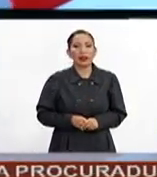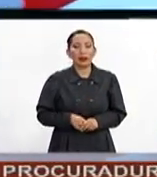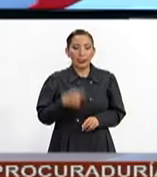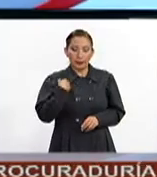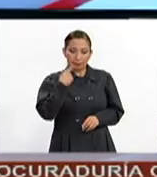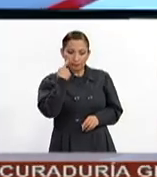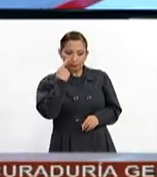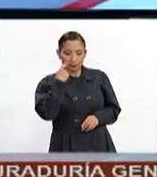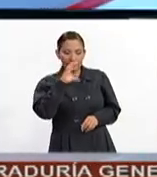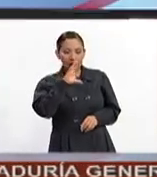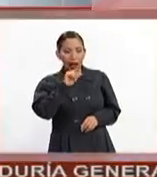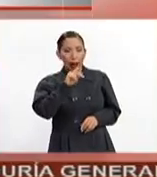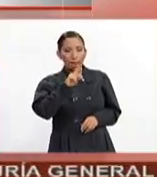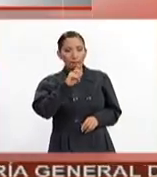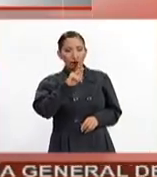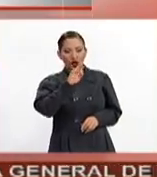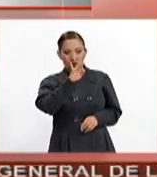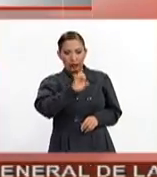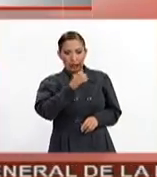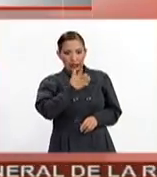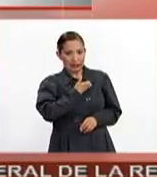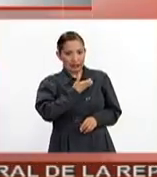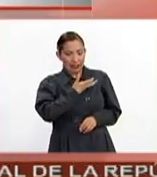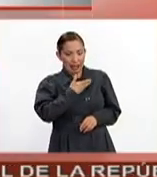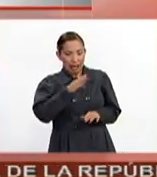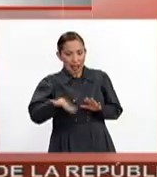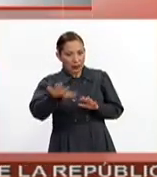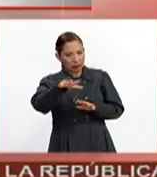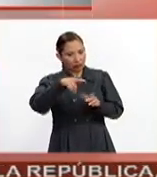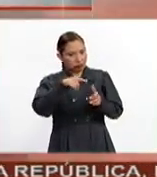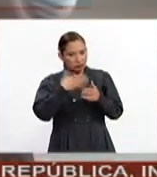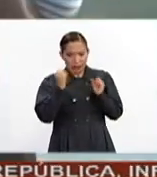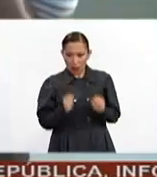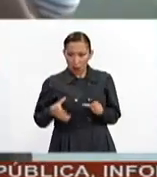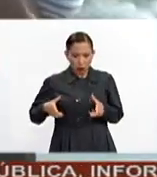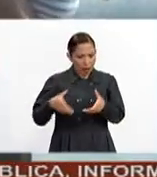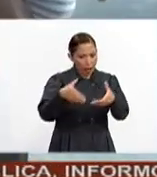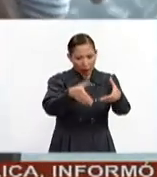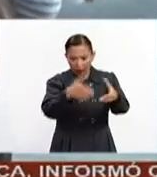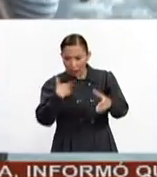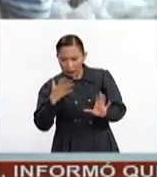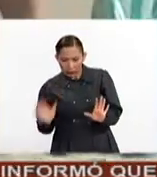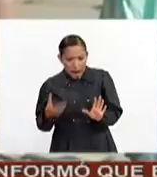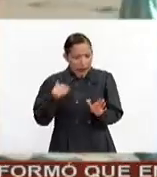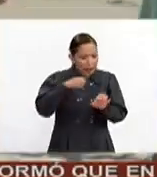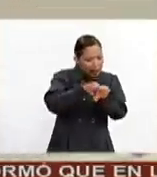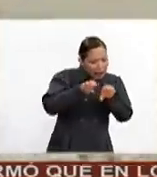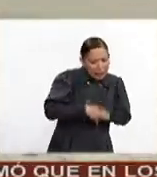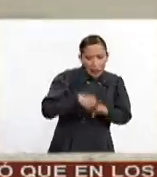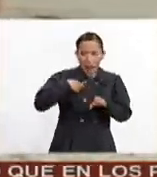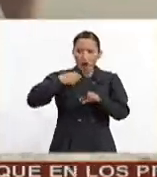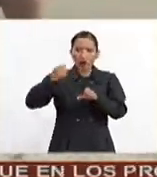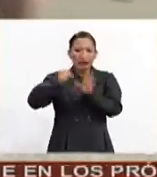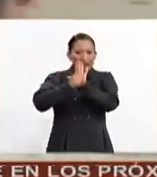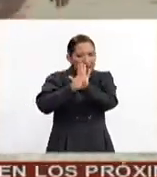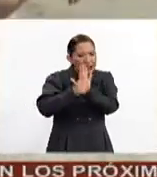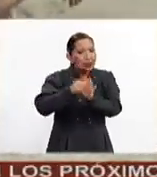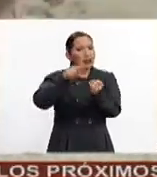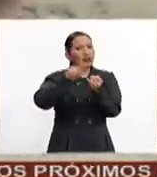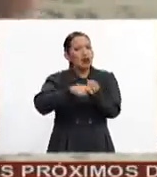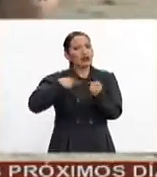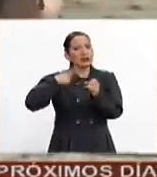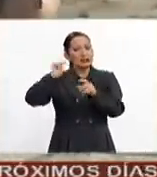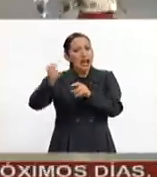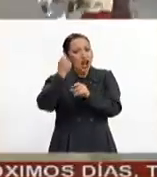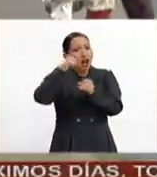Omar, CAPUFE se enfoca en contar con una infraestructura segura. Se invierte en dispositivos, equipos, señalización, tecnología, con